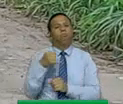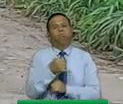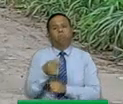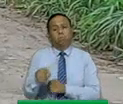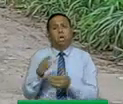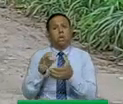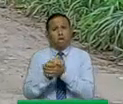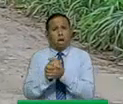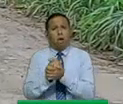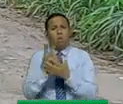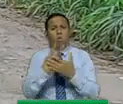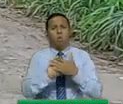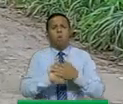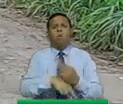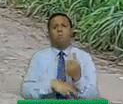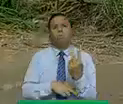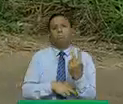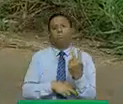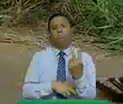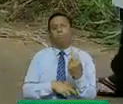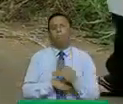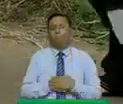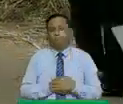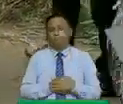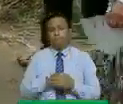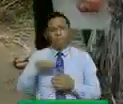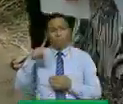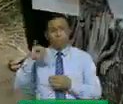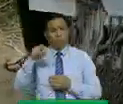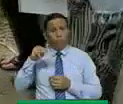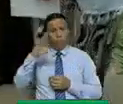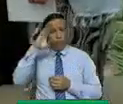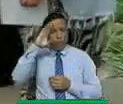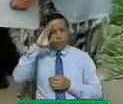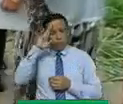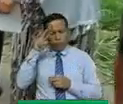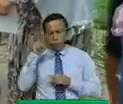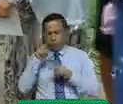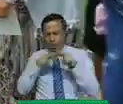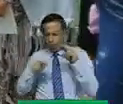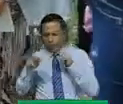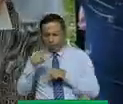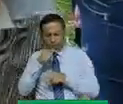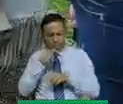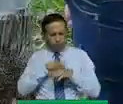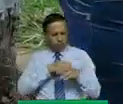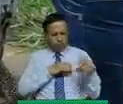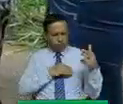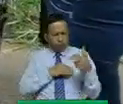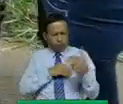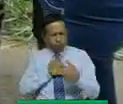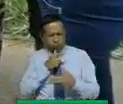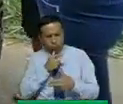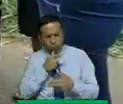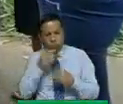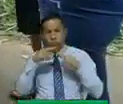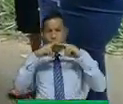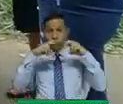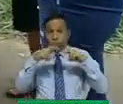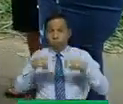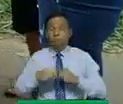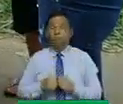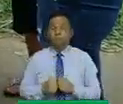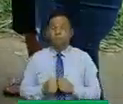en la orfandad dos menores. Dinaset busca a los responsables de este hecho criminal. Informó